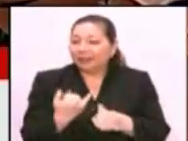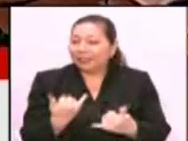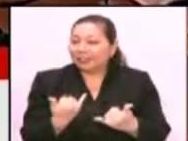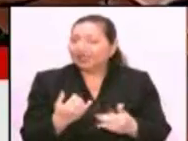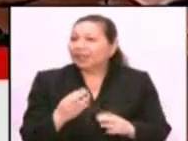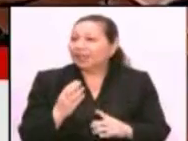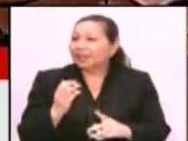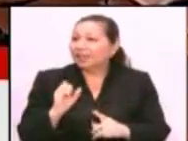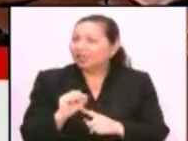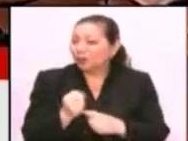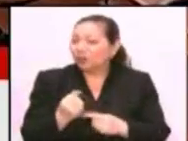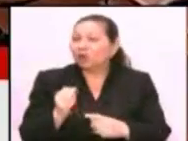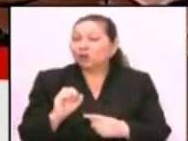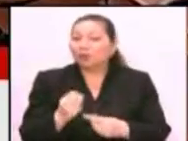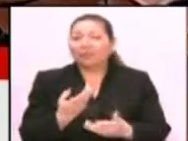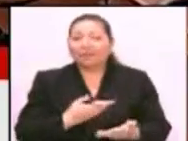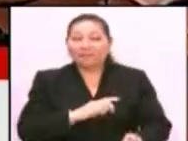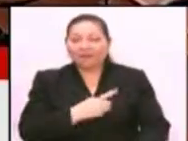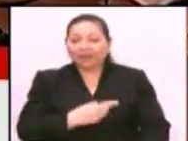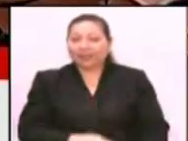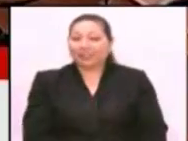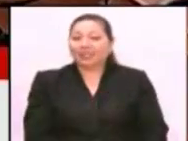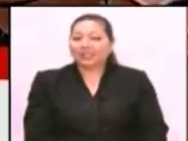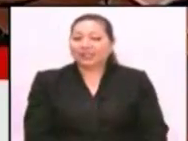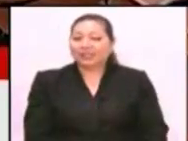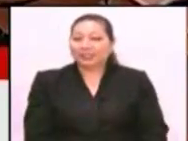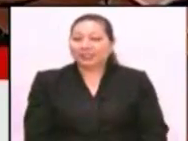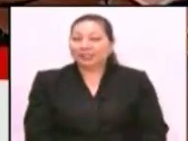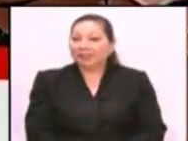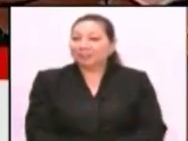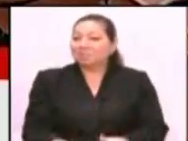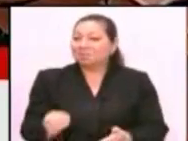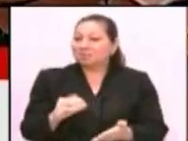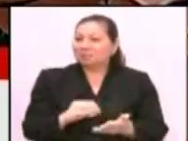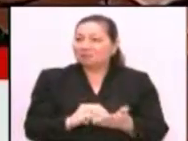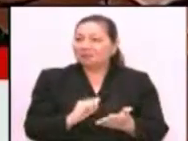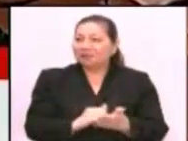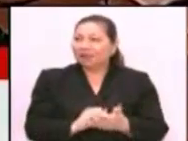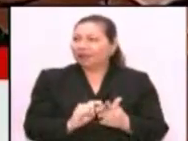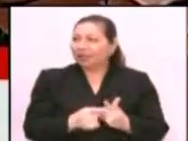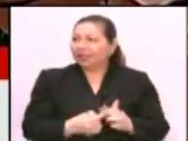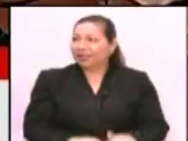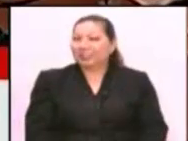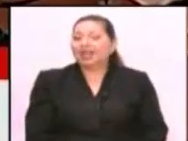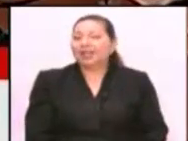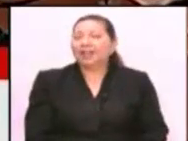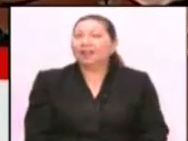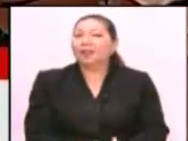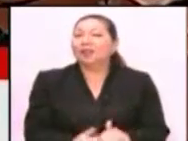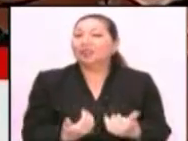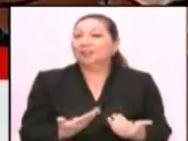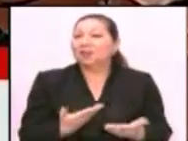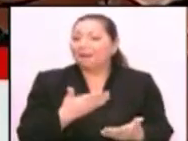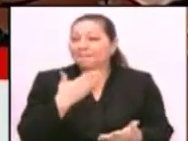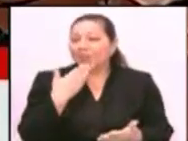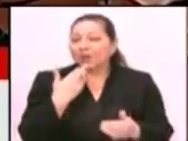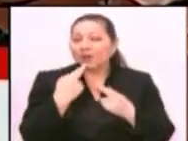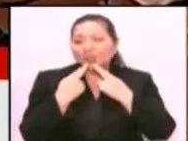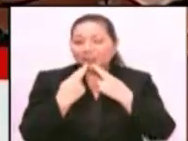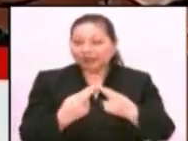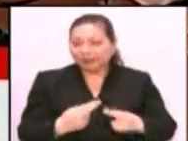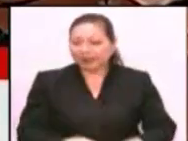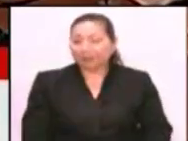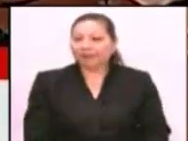aspecto psicosocial que les estaba faltando fortalecer a los operadores adicionales, ¿no?, originales, y con eso voy a lograr mejores